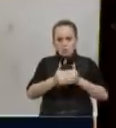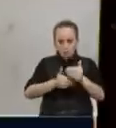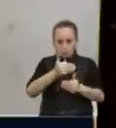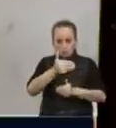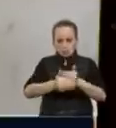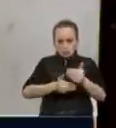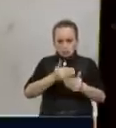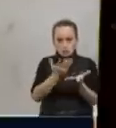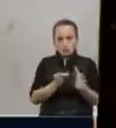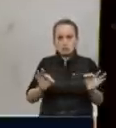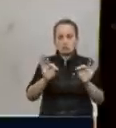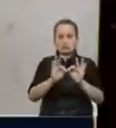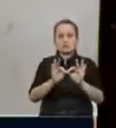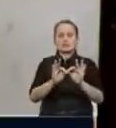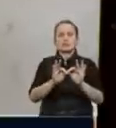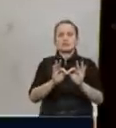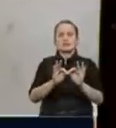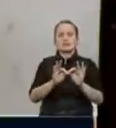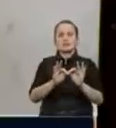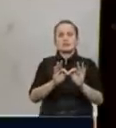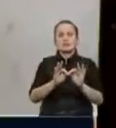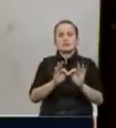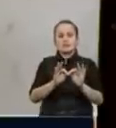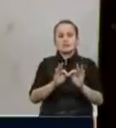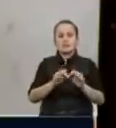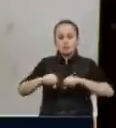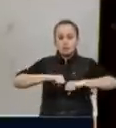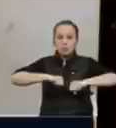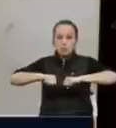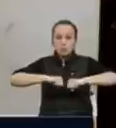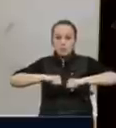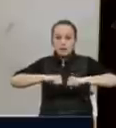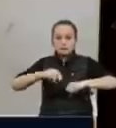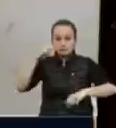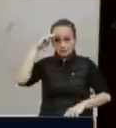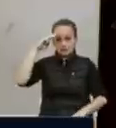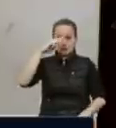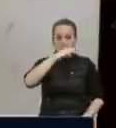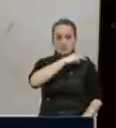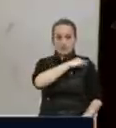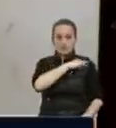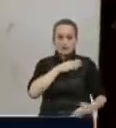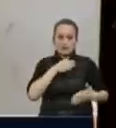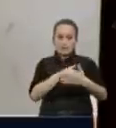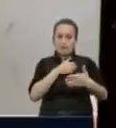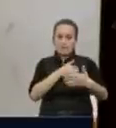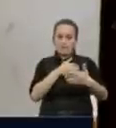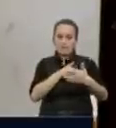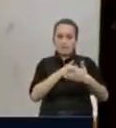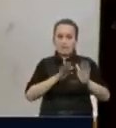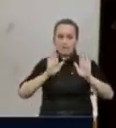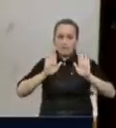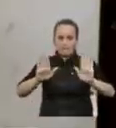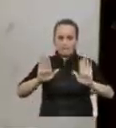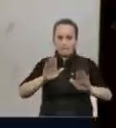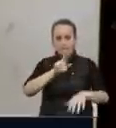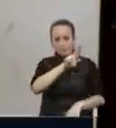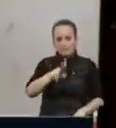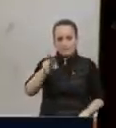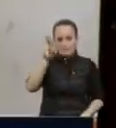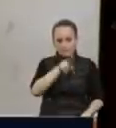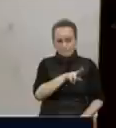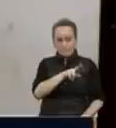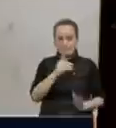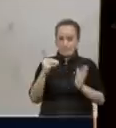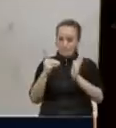la suspensión de las operaciones militares ofensivas. Y como está dicho